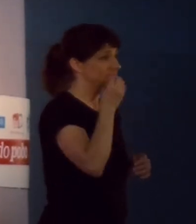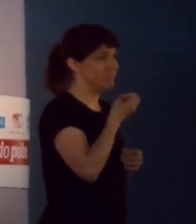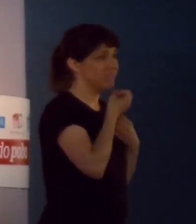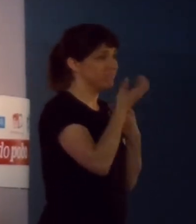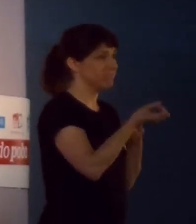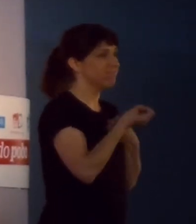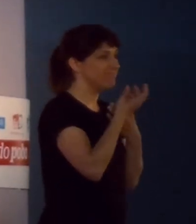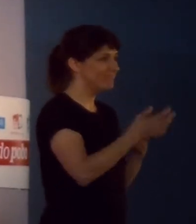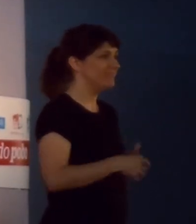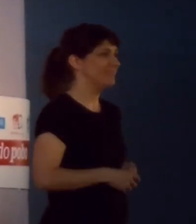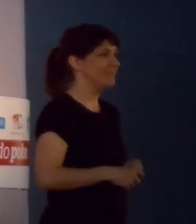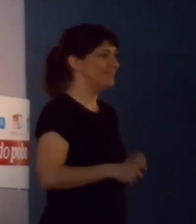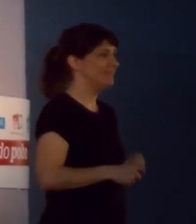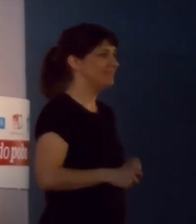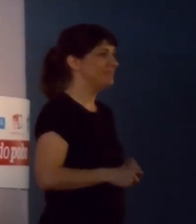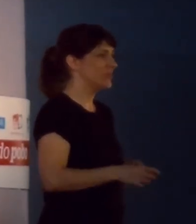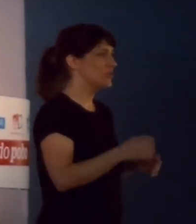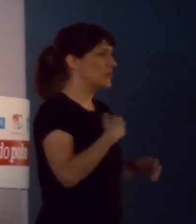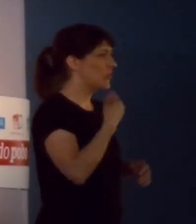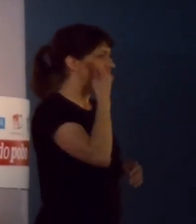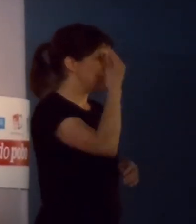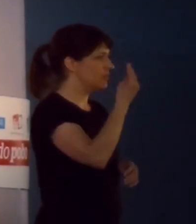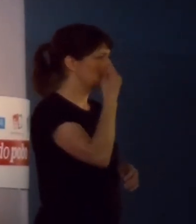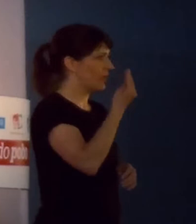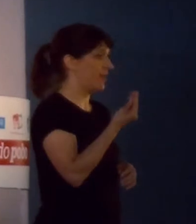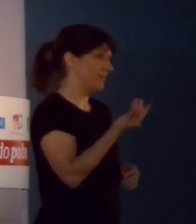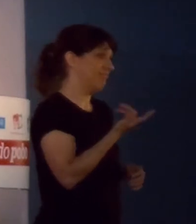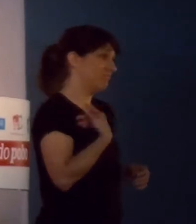Non sei que falta fai que vos fale.